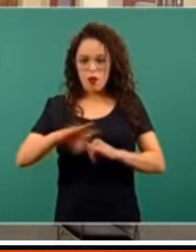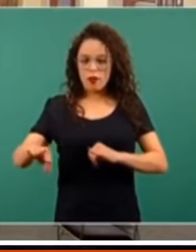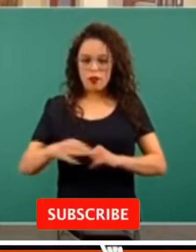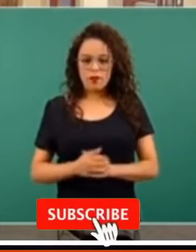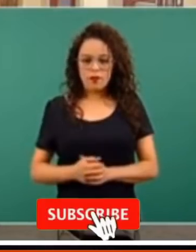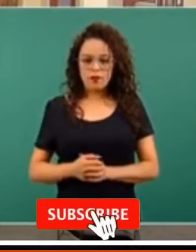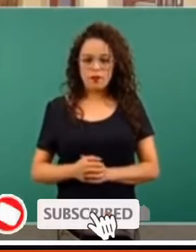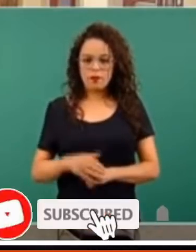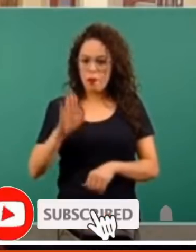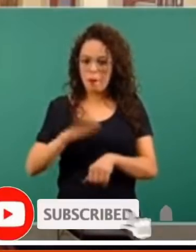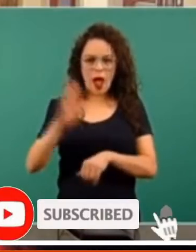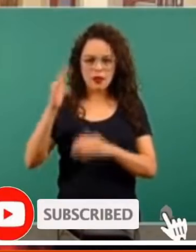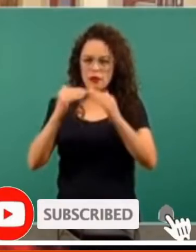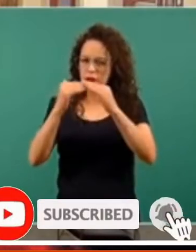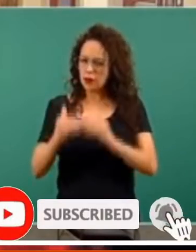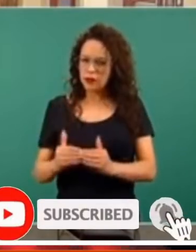aquí están, más abajo,